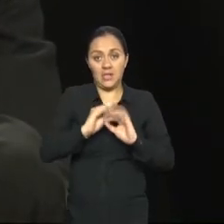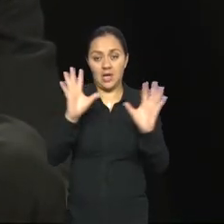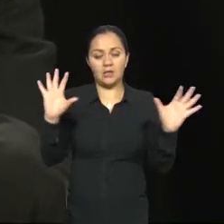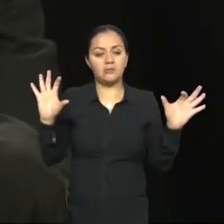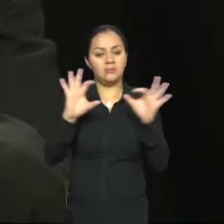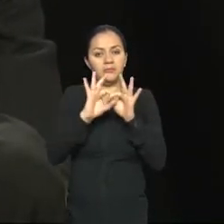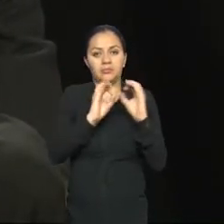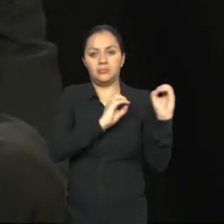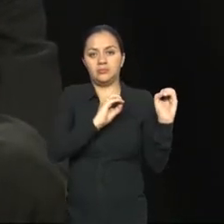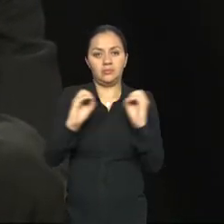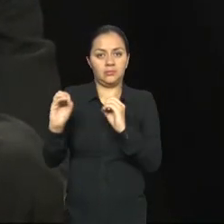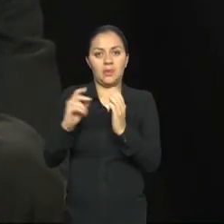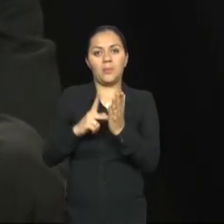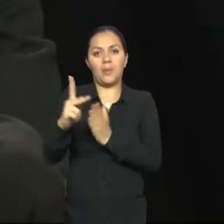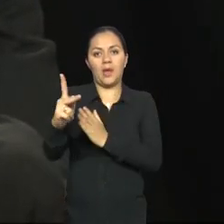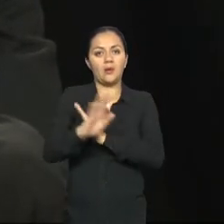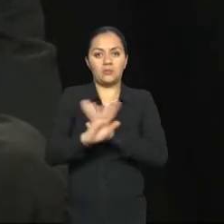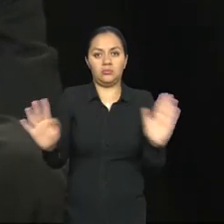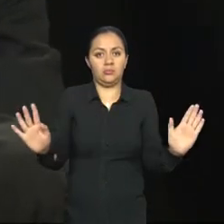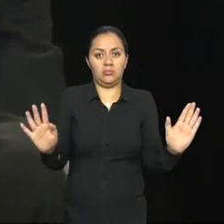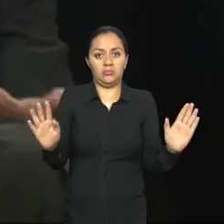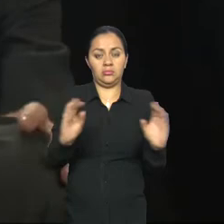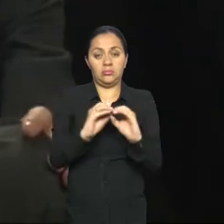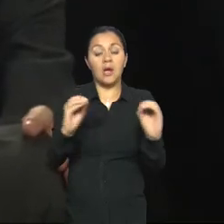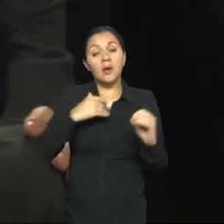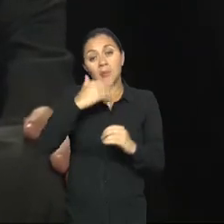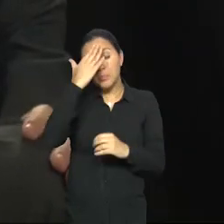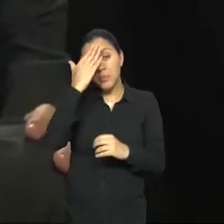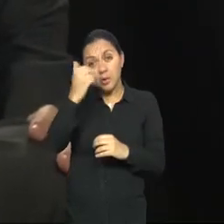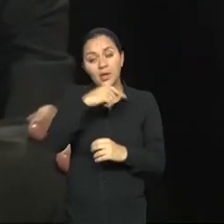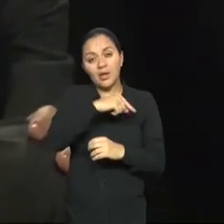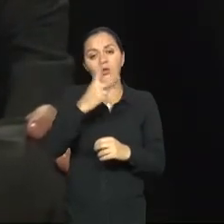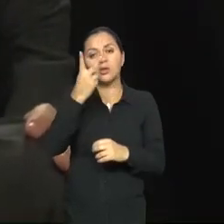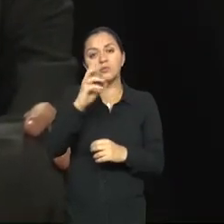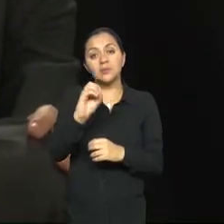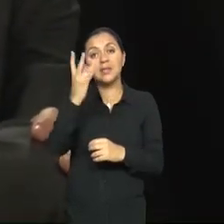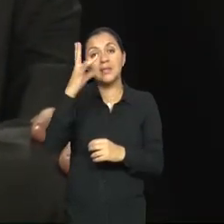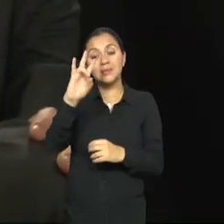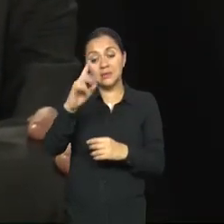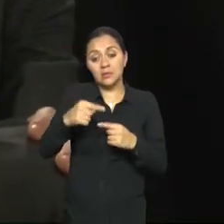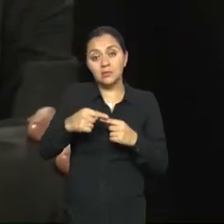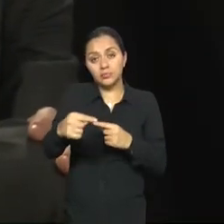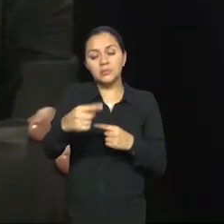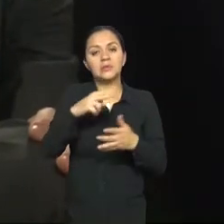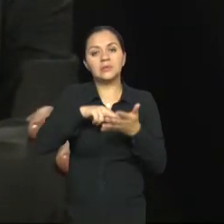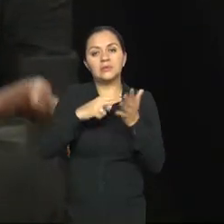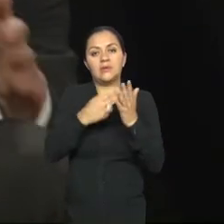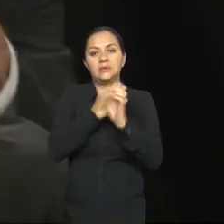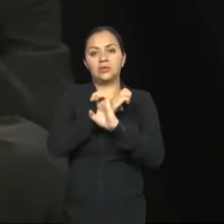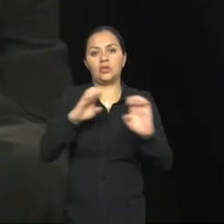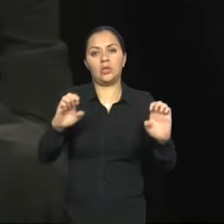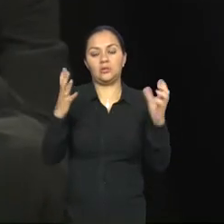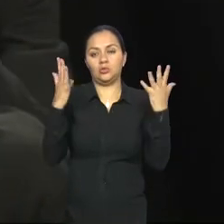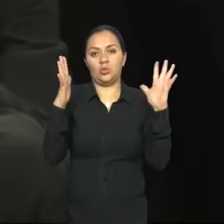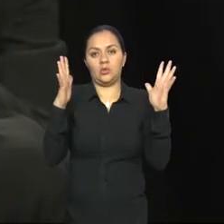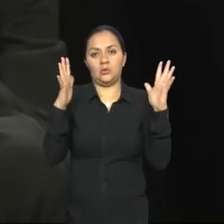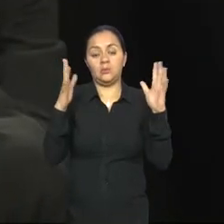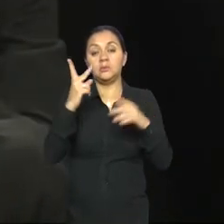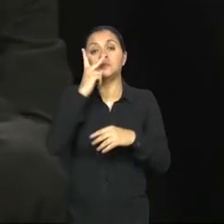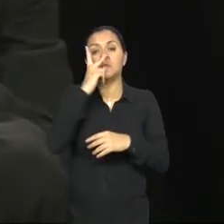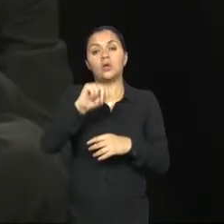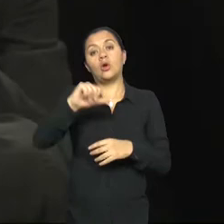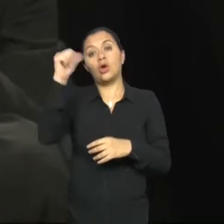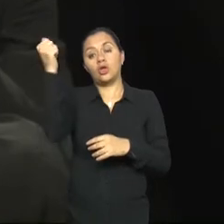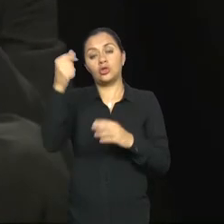Eso es. Este año se paga, los anteriores puedo aplicar todavía. Exacto. ¿Por qué? Porque a partir del año 2017 se quitó esta exoneración. Ahora, si hablamos del otro